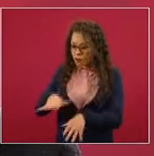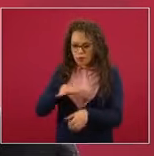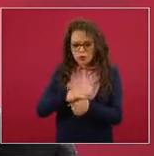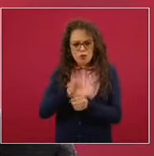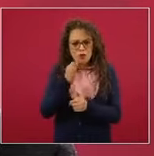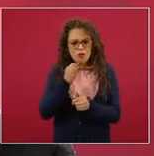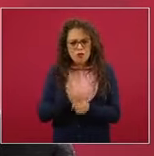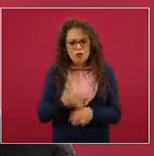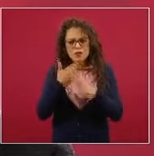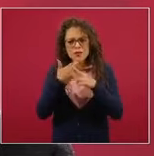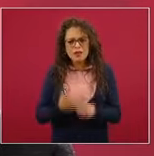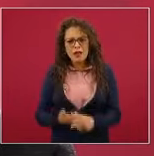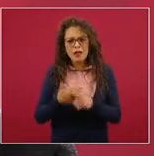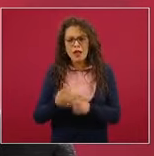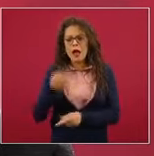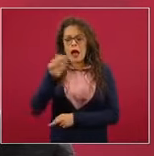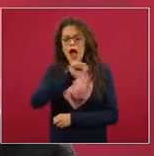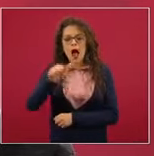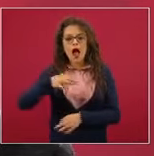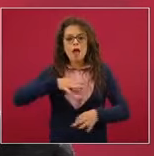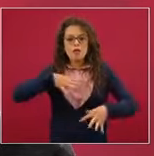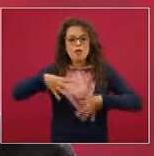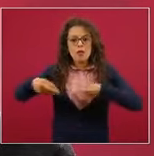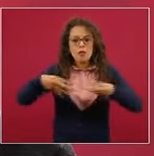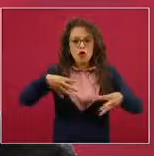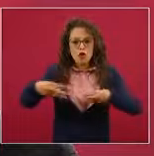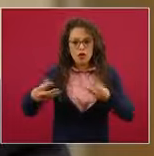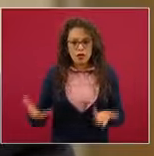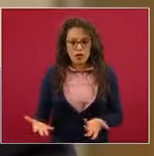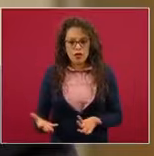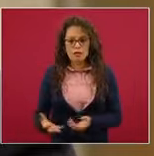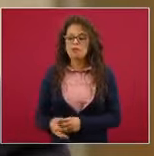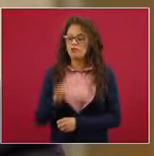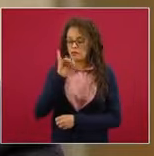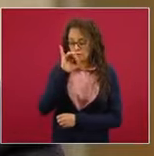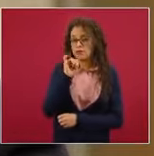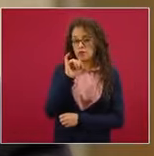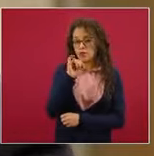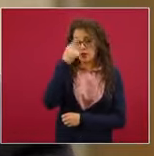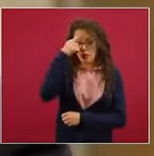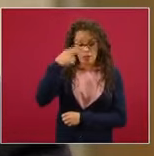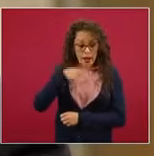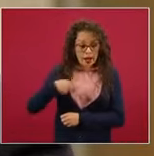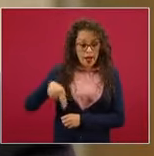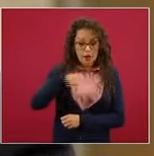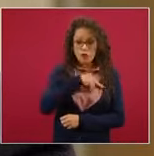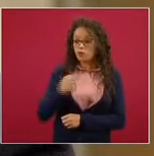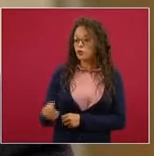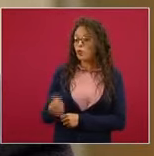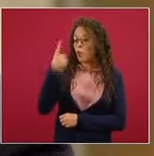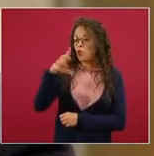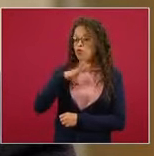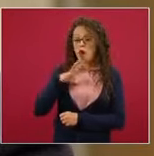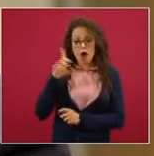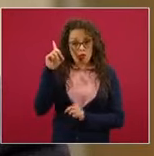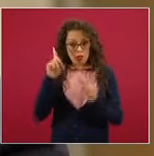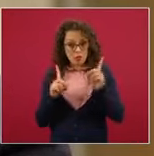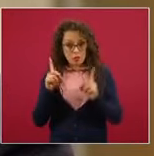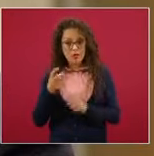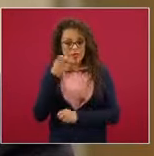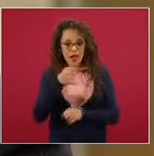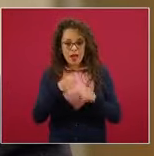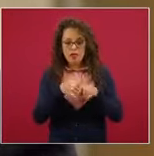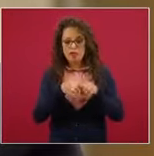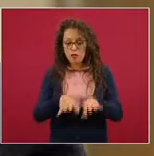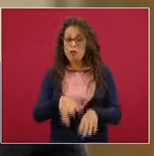efectivamente, para nosotros basta la detección de un caso sospechoso para interpretar información valiosa, y por lo